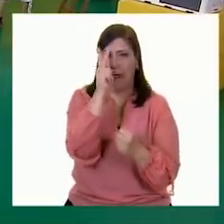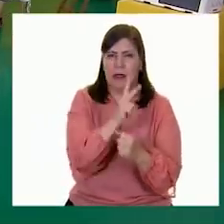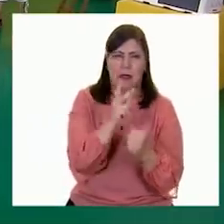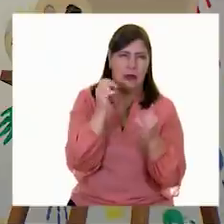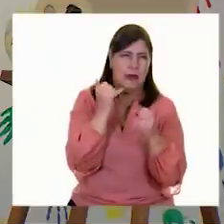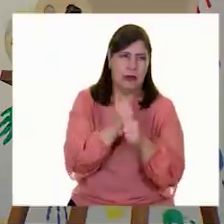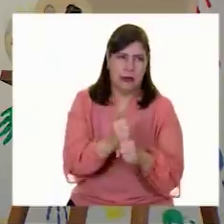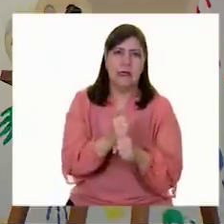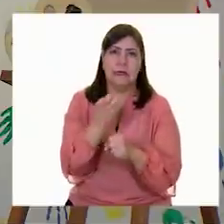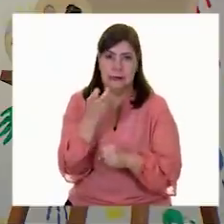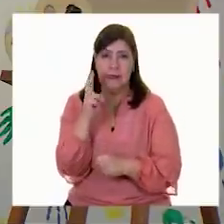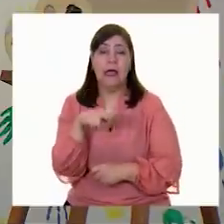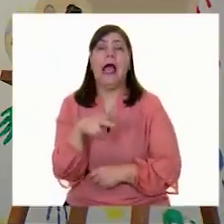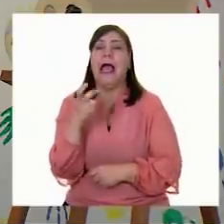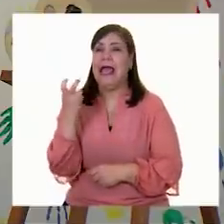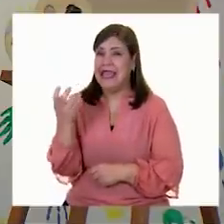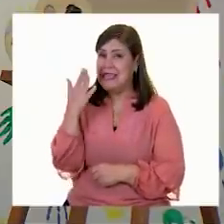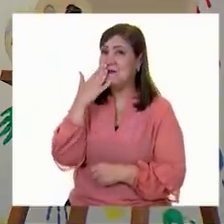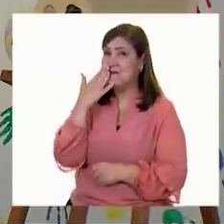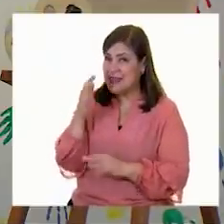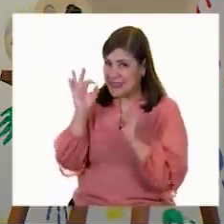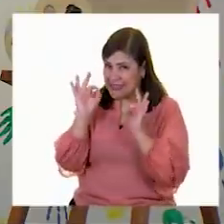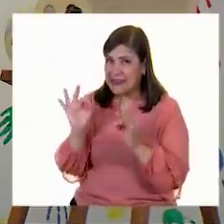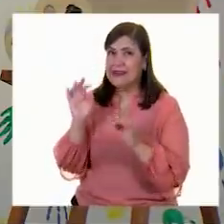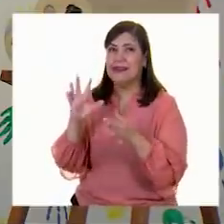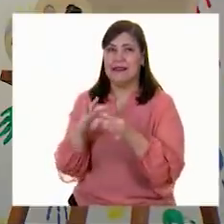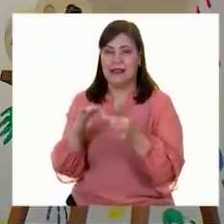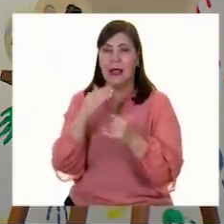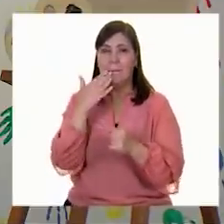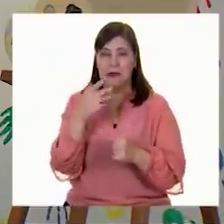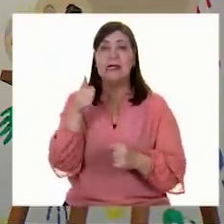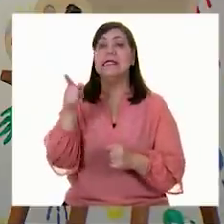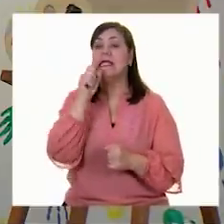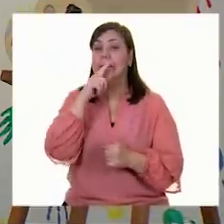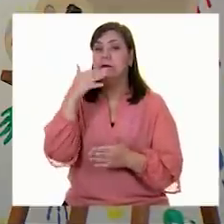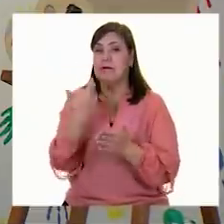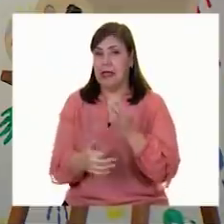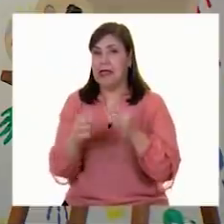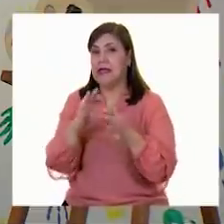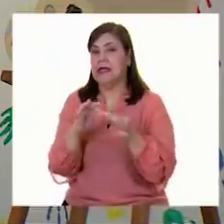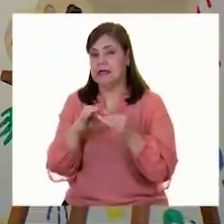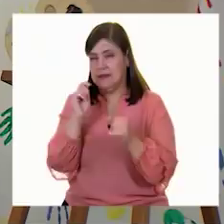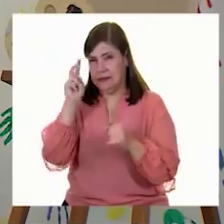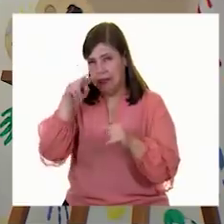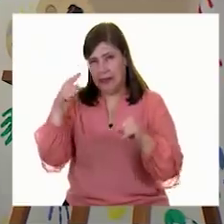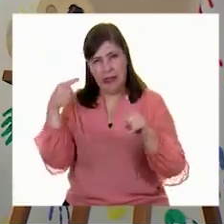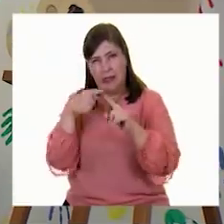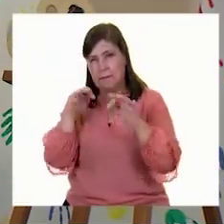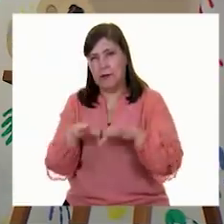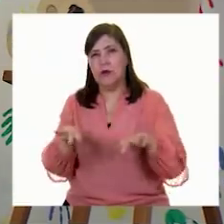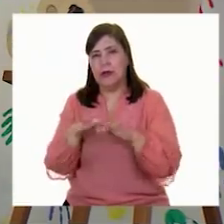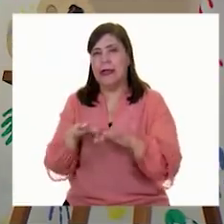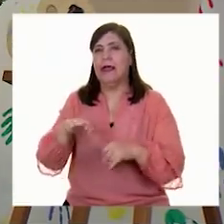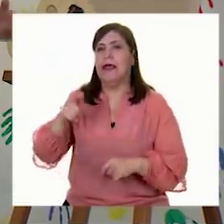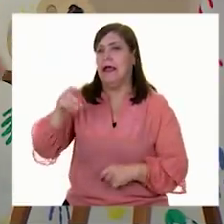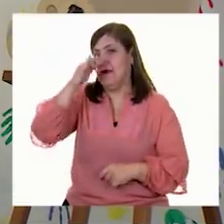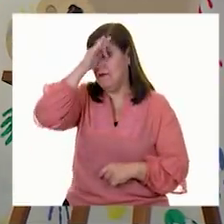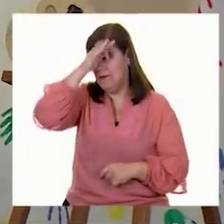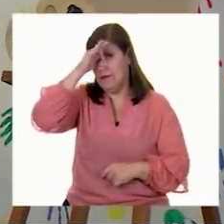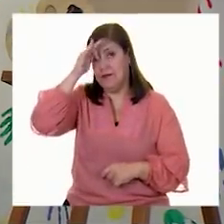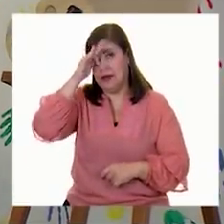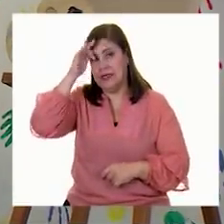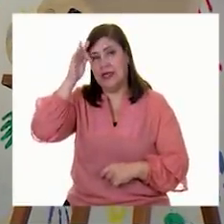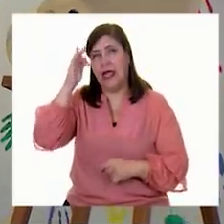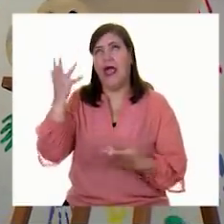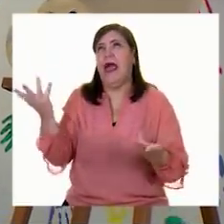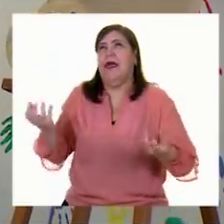¡Exacto! Ah, okay. No pudiste explicarlo mejor. No olvides mencionar también algo importantísimo. Como diría Frida Kahlo, sí.